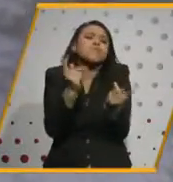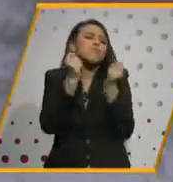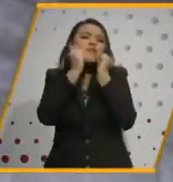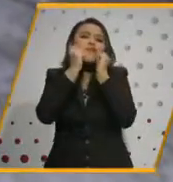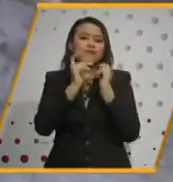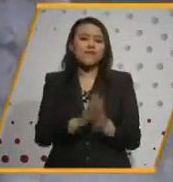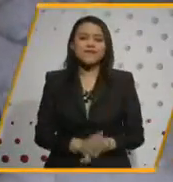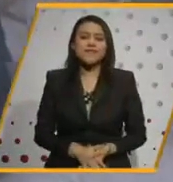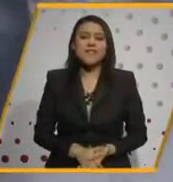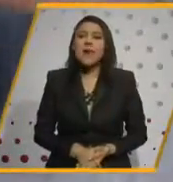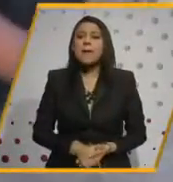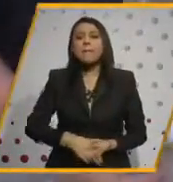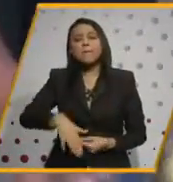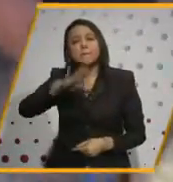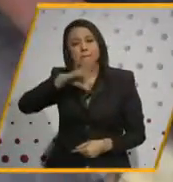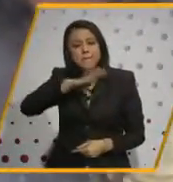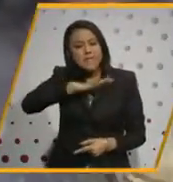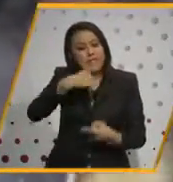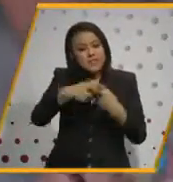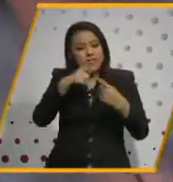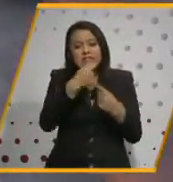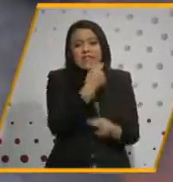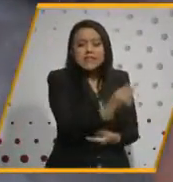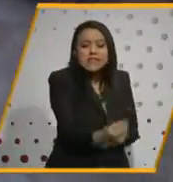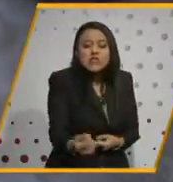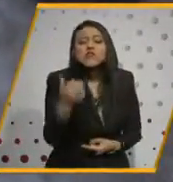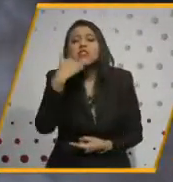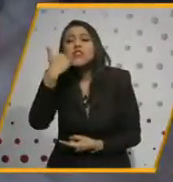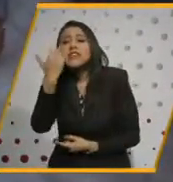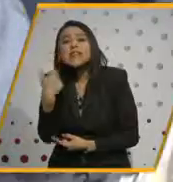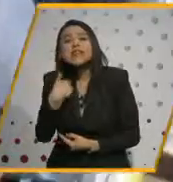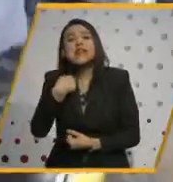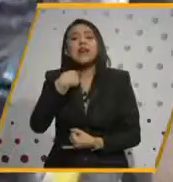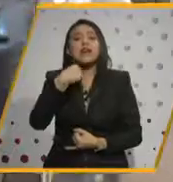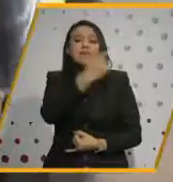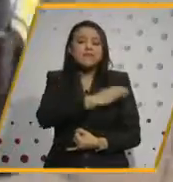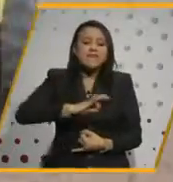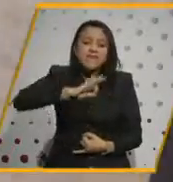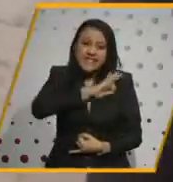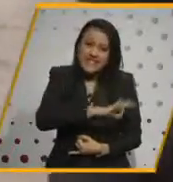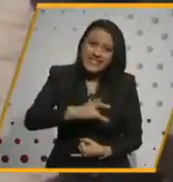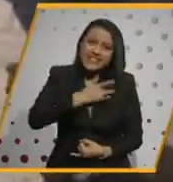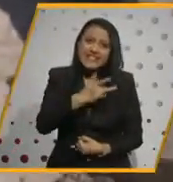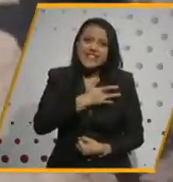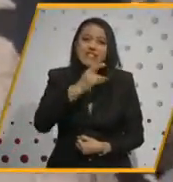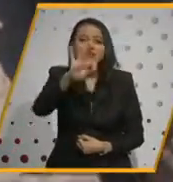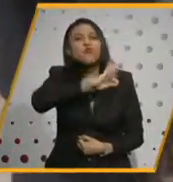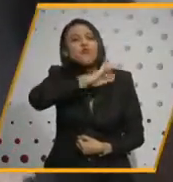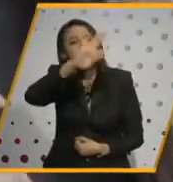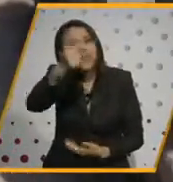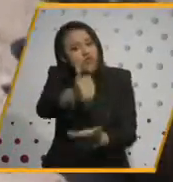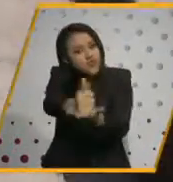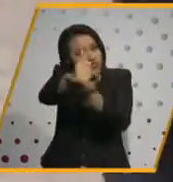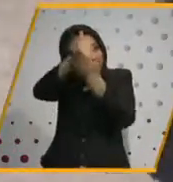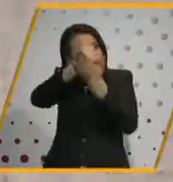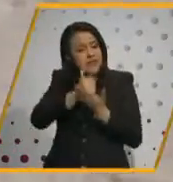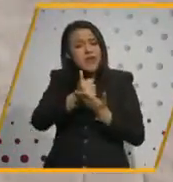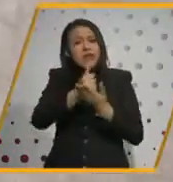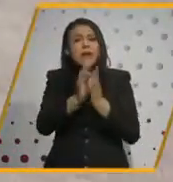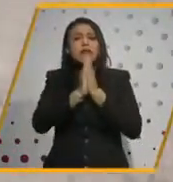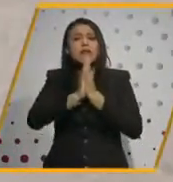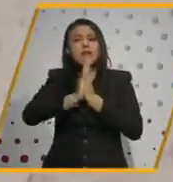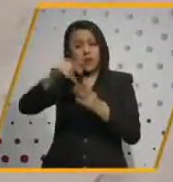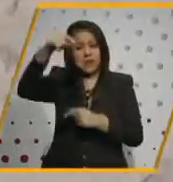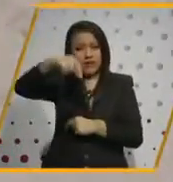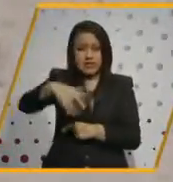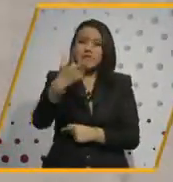como ellos, miles de niños sueñan con un juguete que les hará la infancia feliz. Si usted tiene la posibilidad de ayudarnos, le pedimos que se